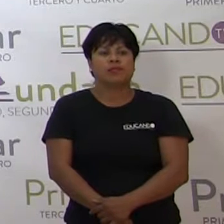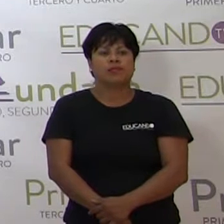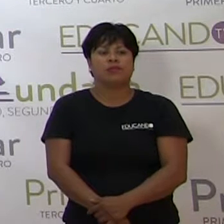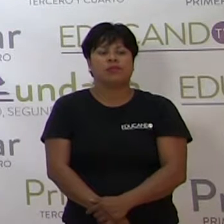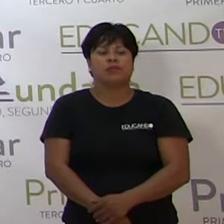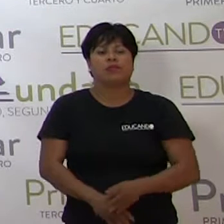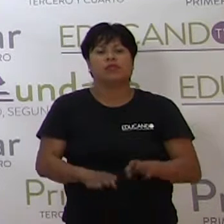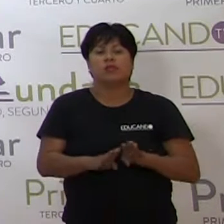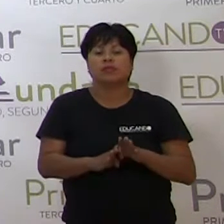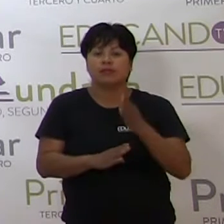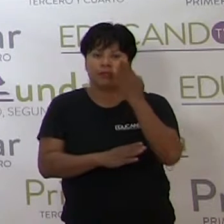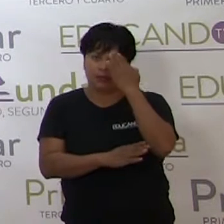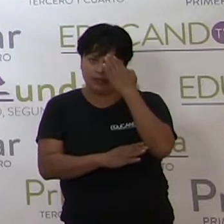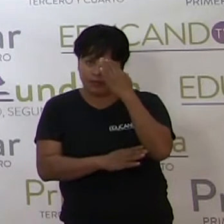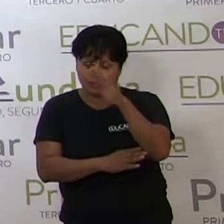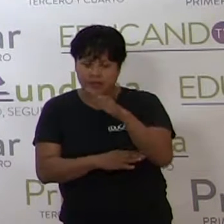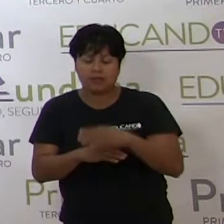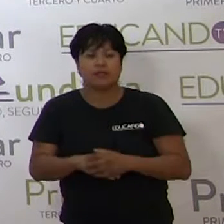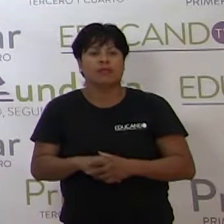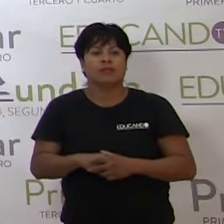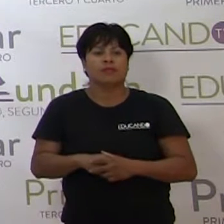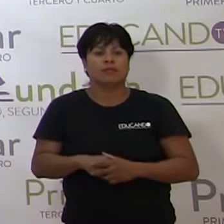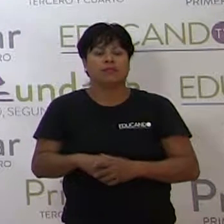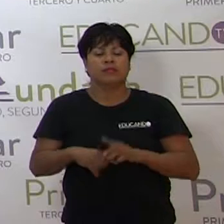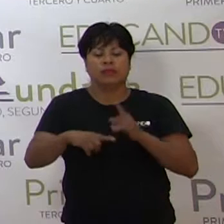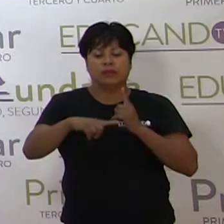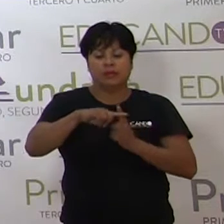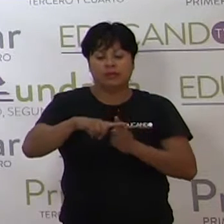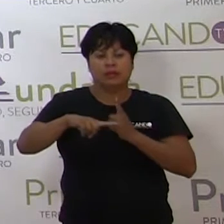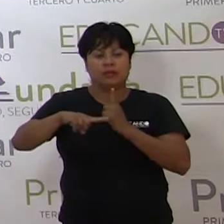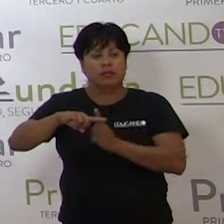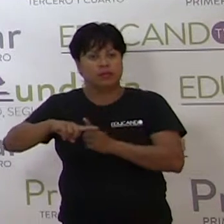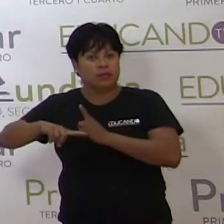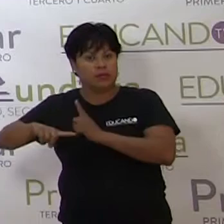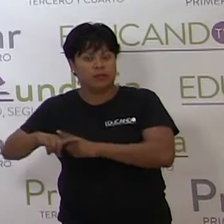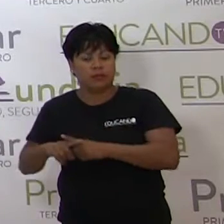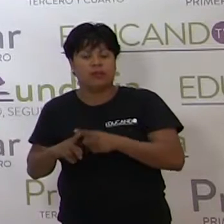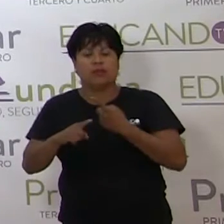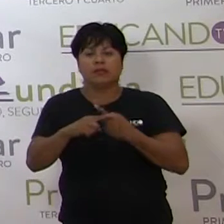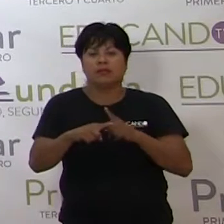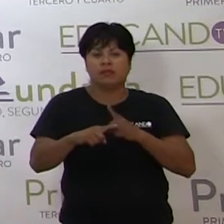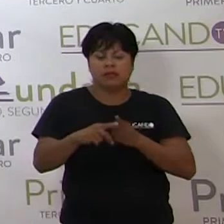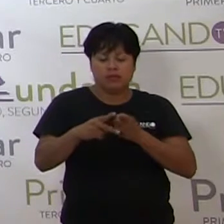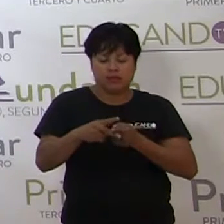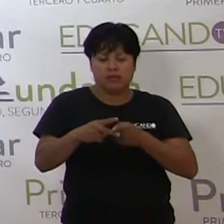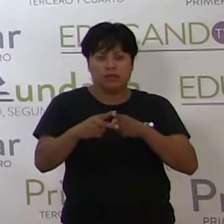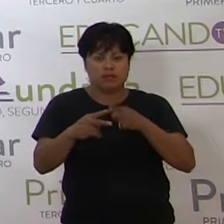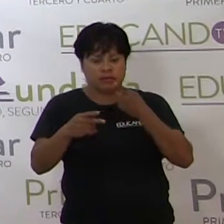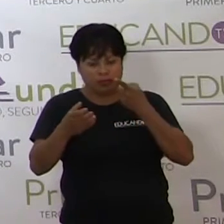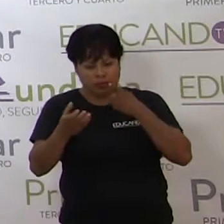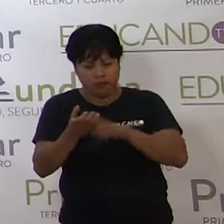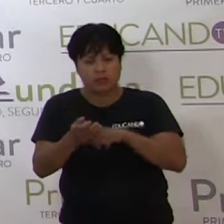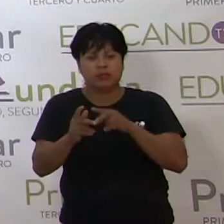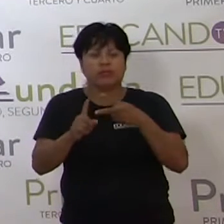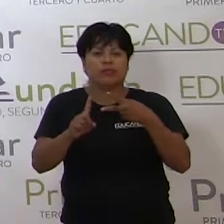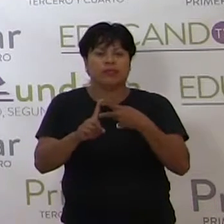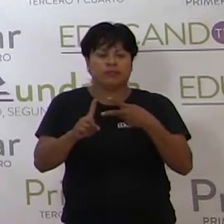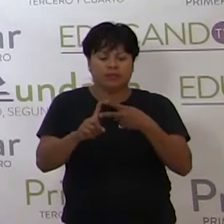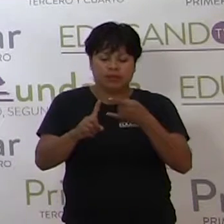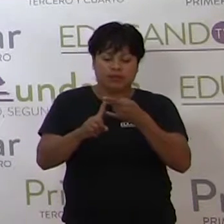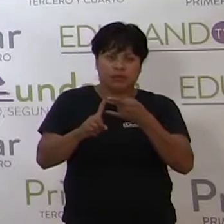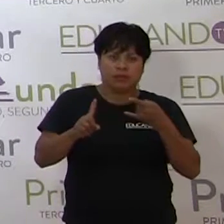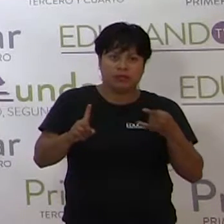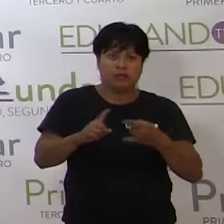¿Cómo sabes la suma de los ángulos internos de un triángulo